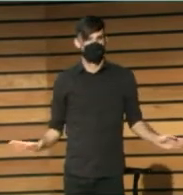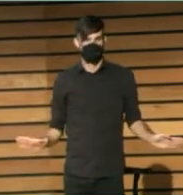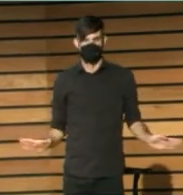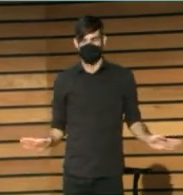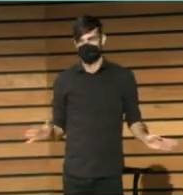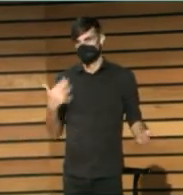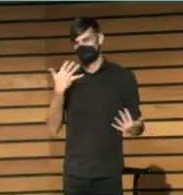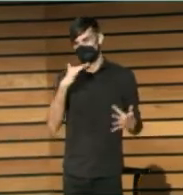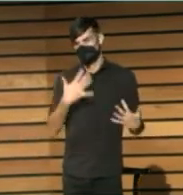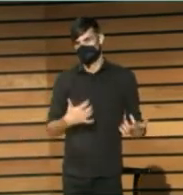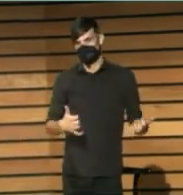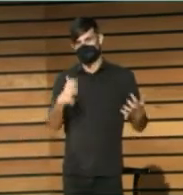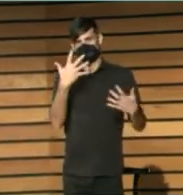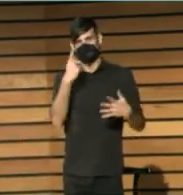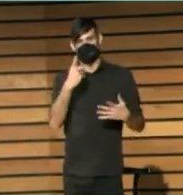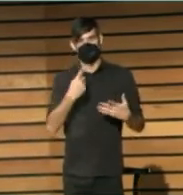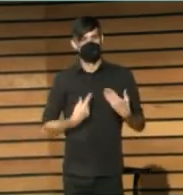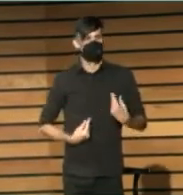Pero